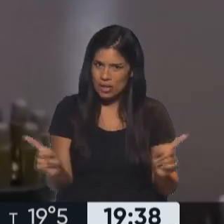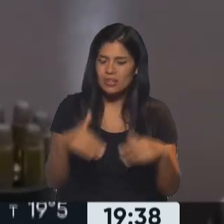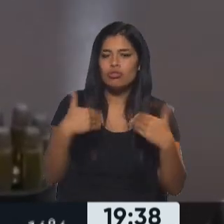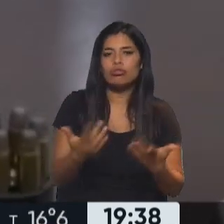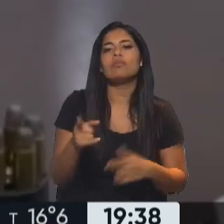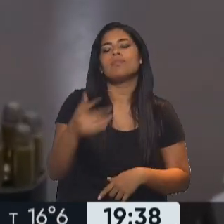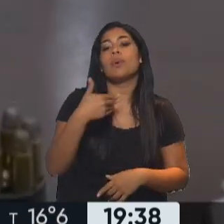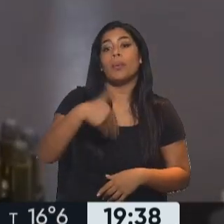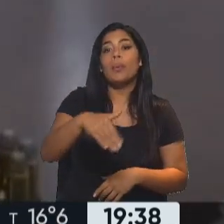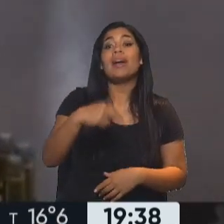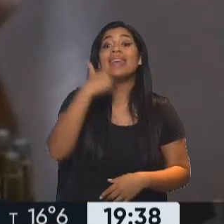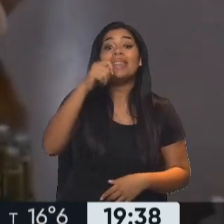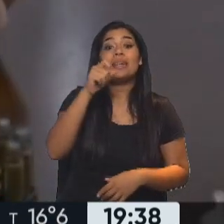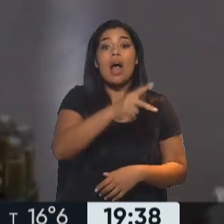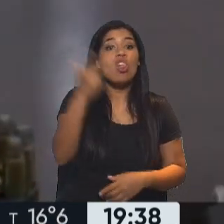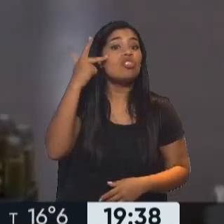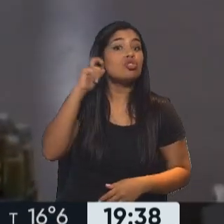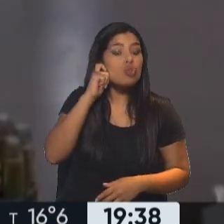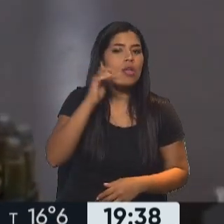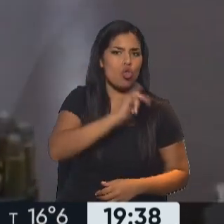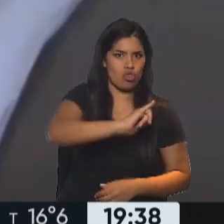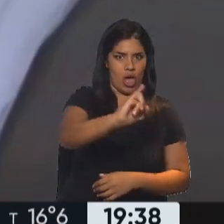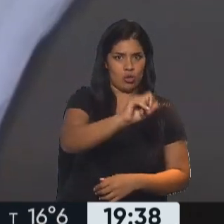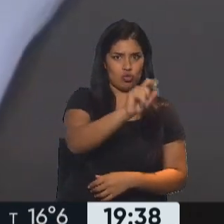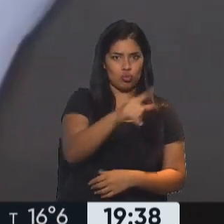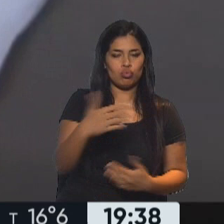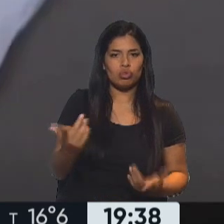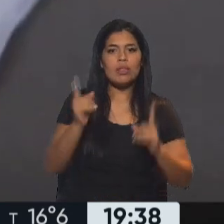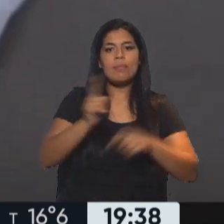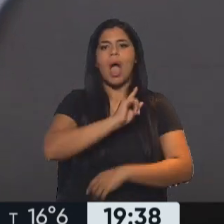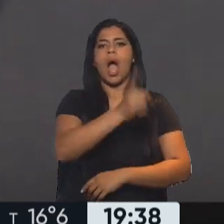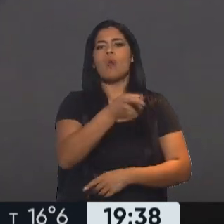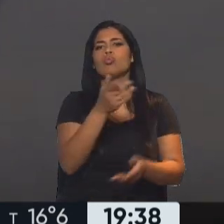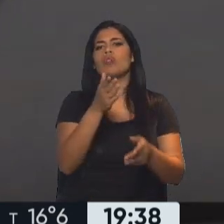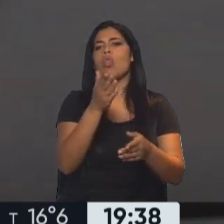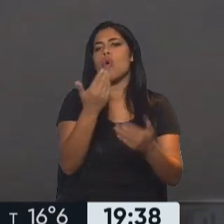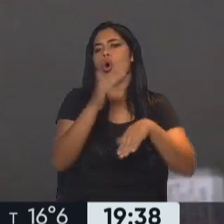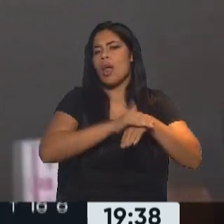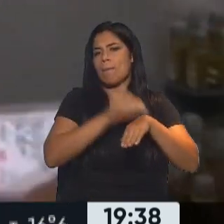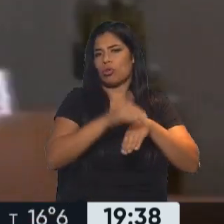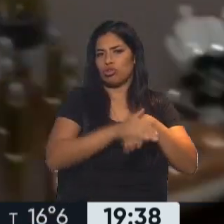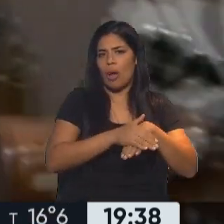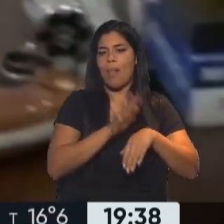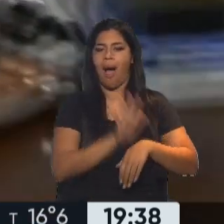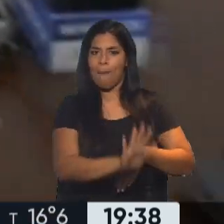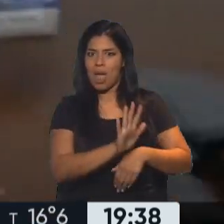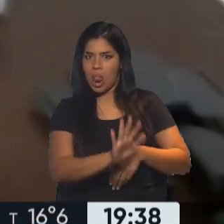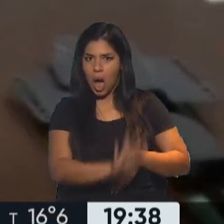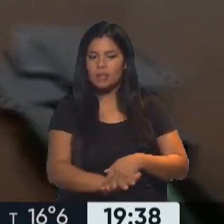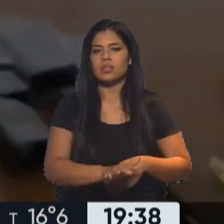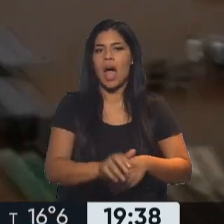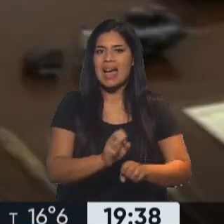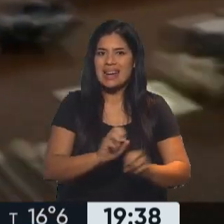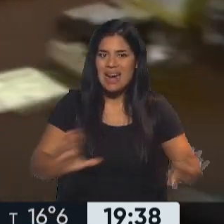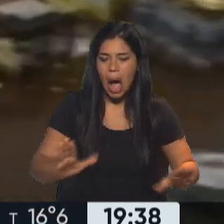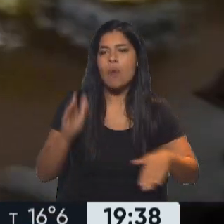por la hija de 18 años de ferriols que quedó acusado por amenazas agravadas por el uso de armas y violación de